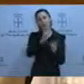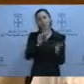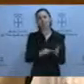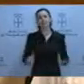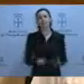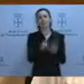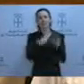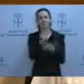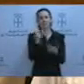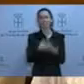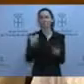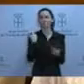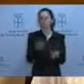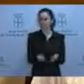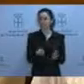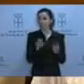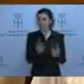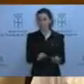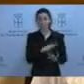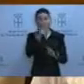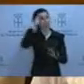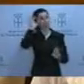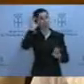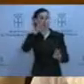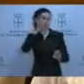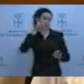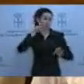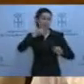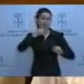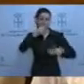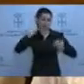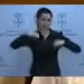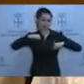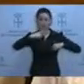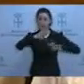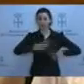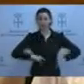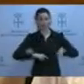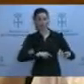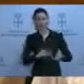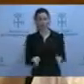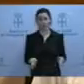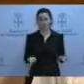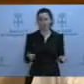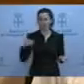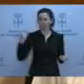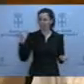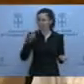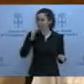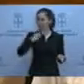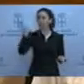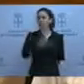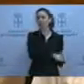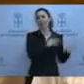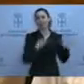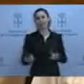menos de un mes, claro, lógicamente la práctica el fato se lleva al lliure, es decir, ya la Fundación cambia su